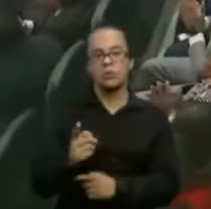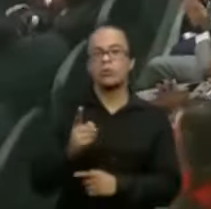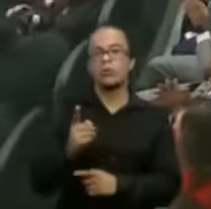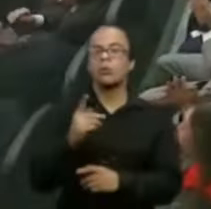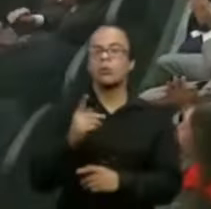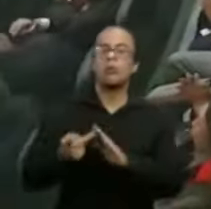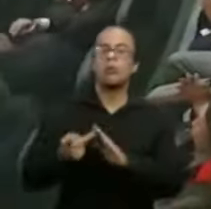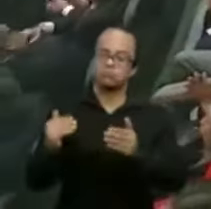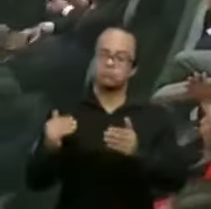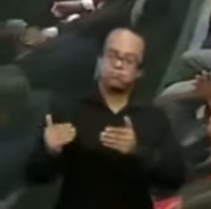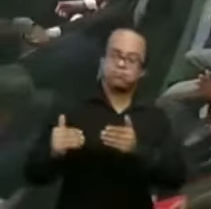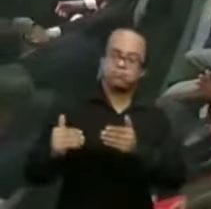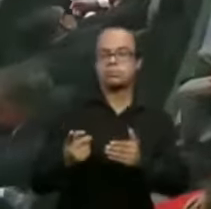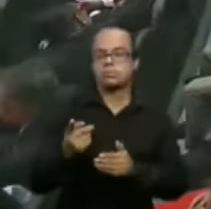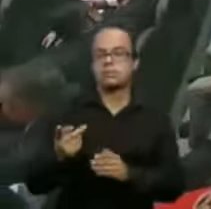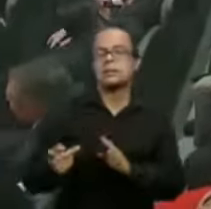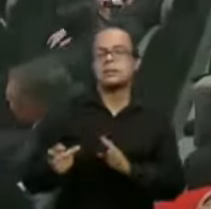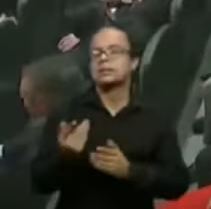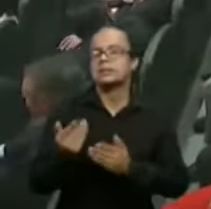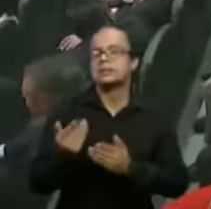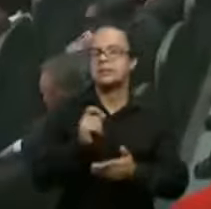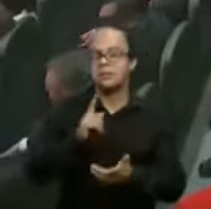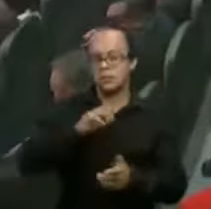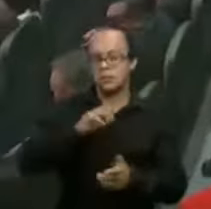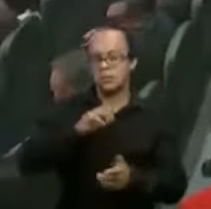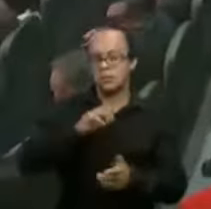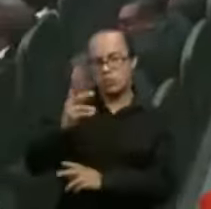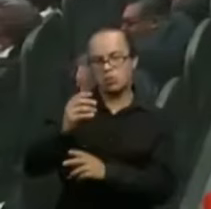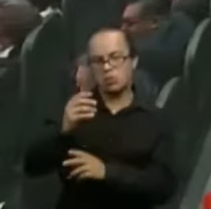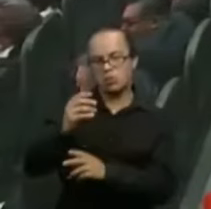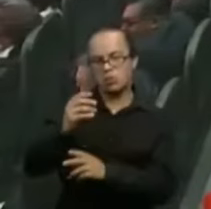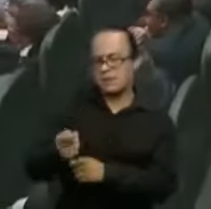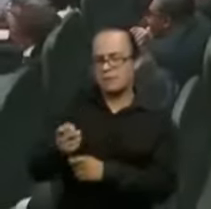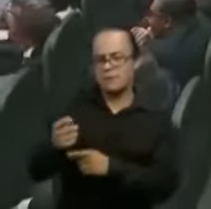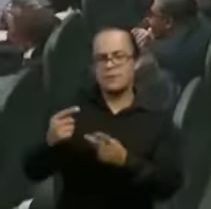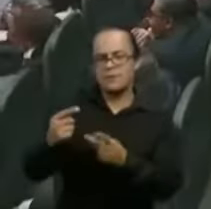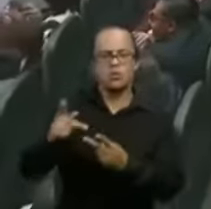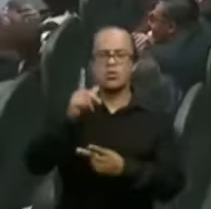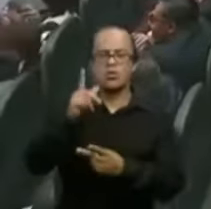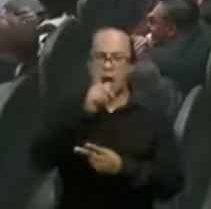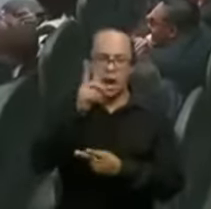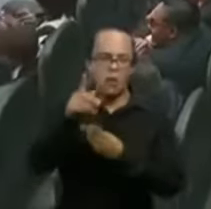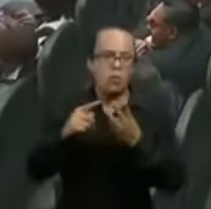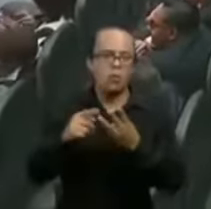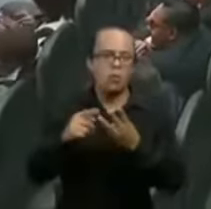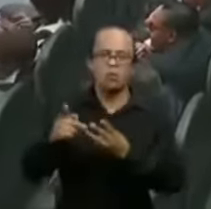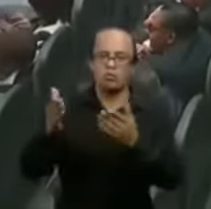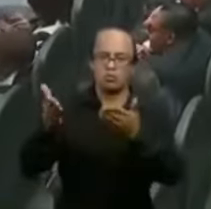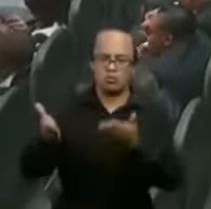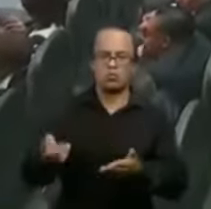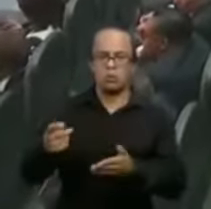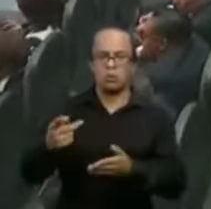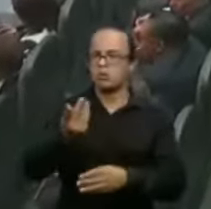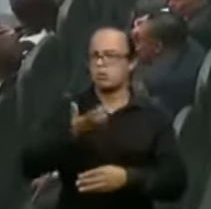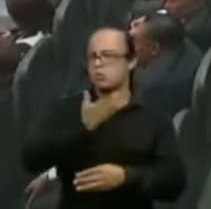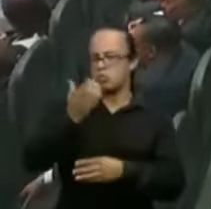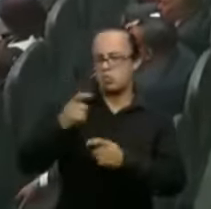reivindicarlos. También debemos respetar su identidad, sus lenguas y su autodeterminación a través de sus usos y